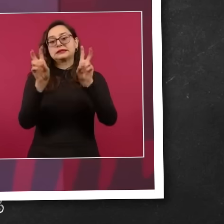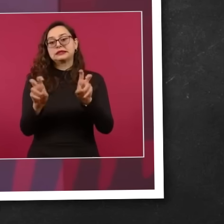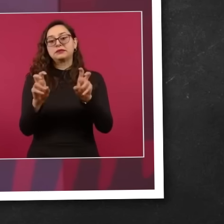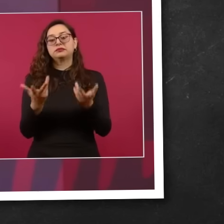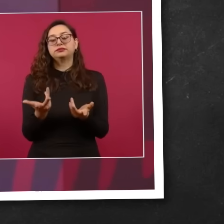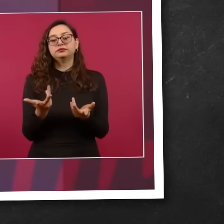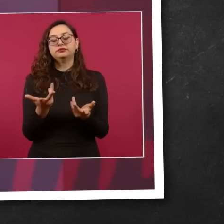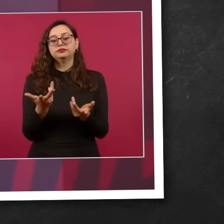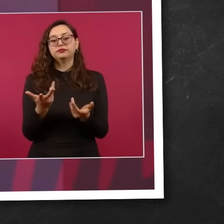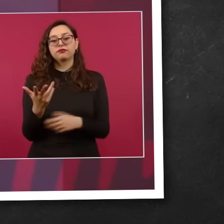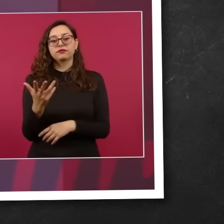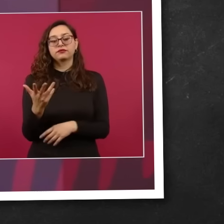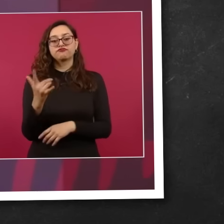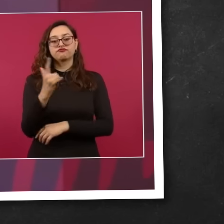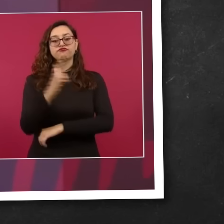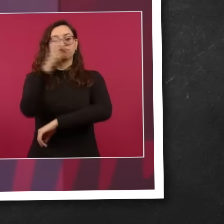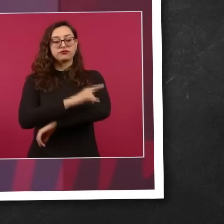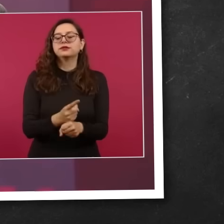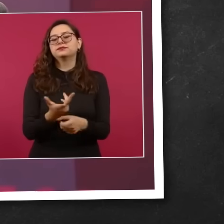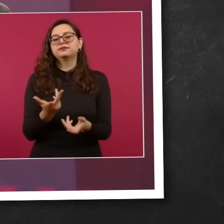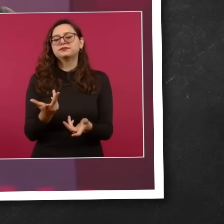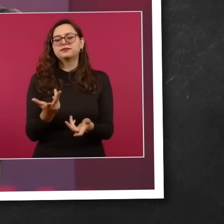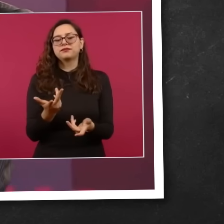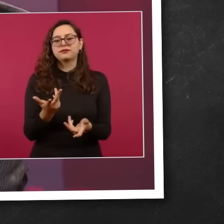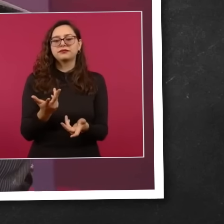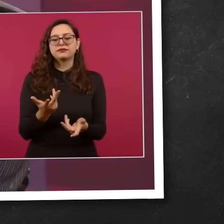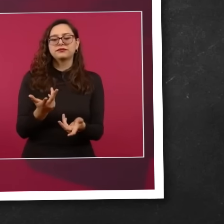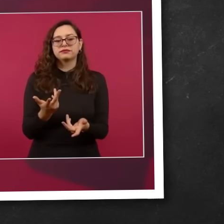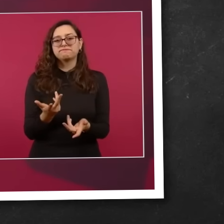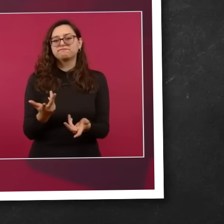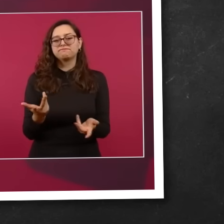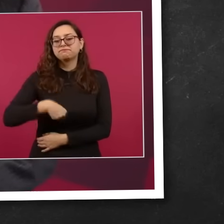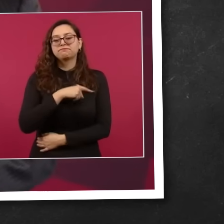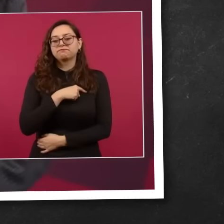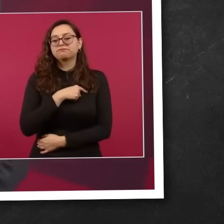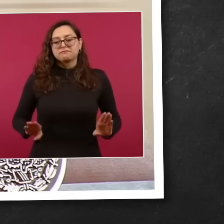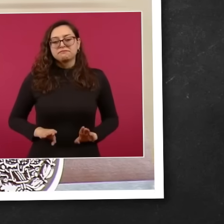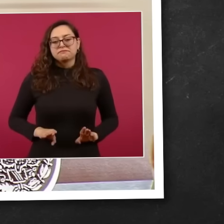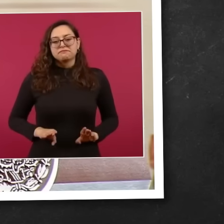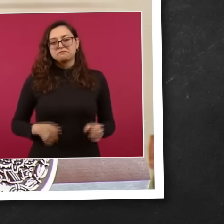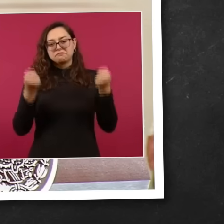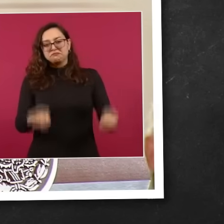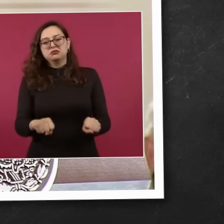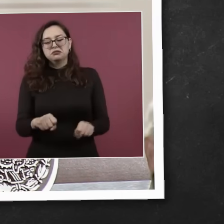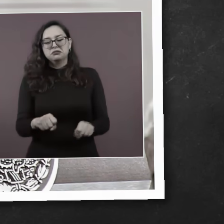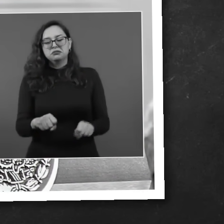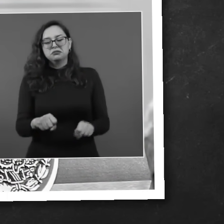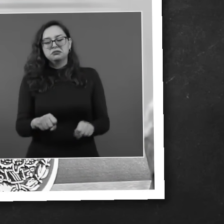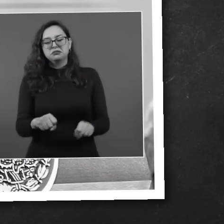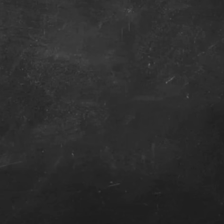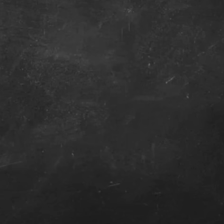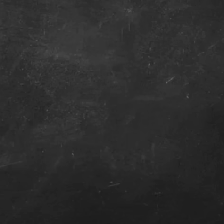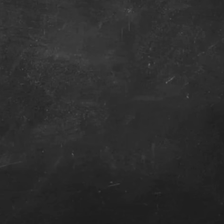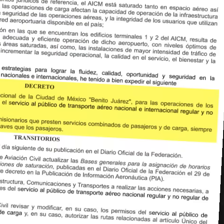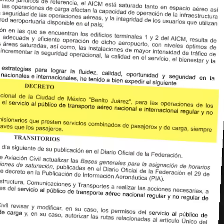puedan utilizar el aeropuerto Felipe Ángeles. No hemos actuado en nada de manera autoritaria. Pero